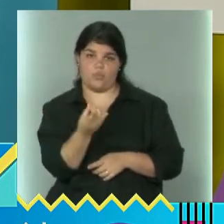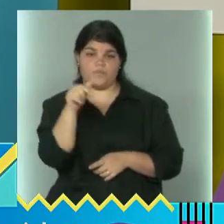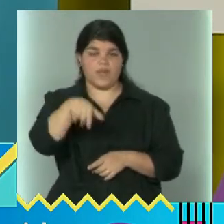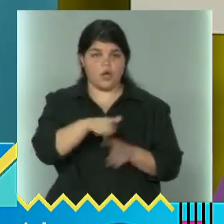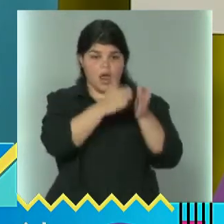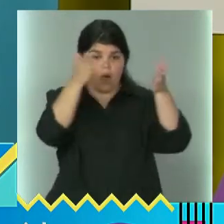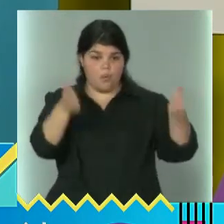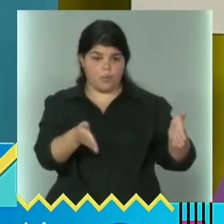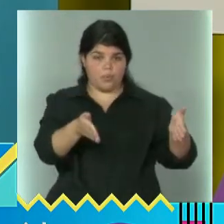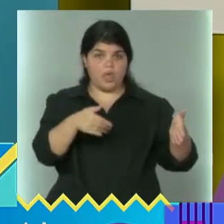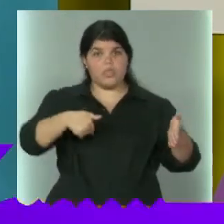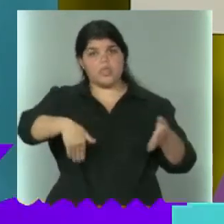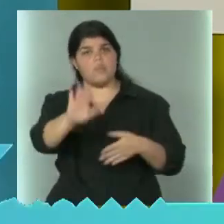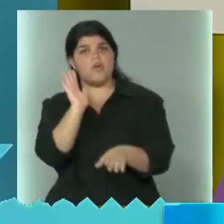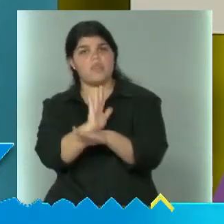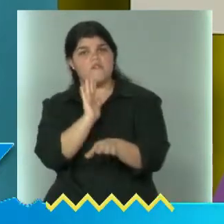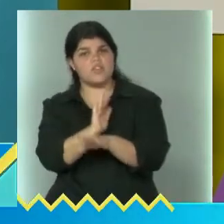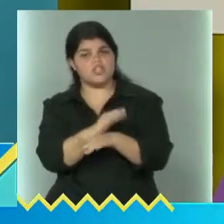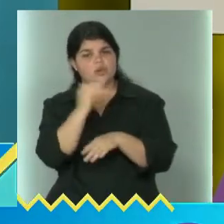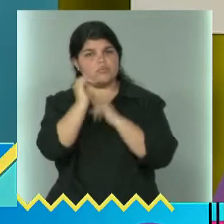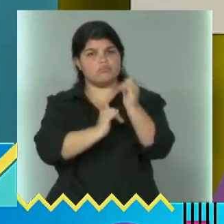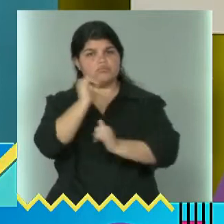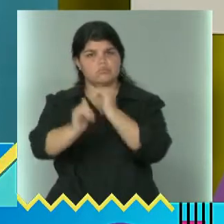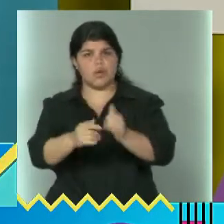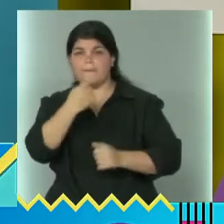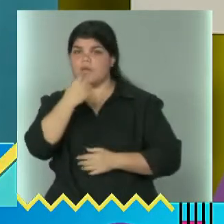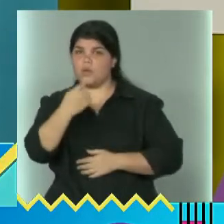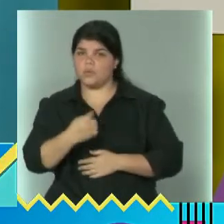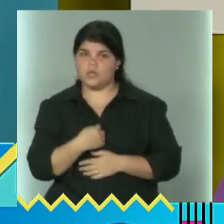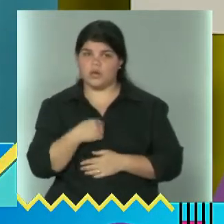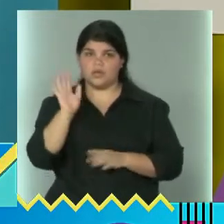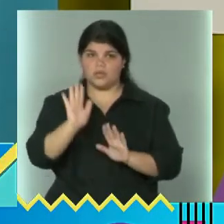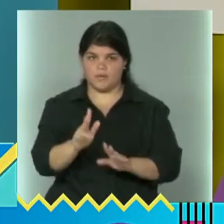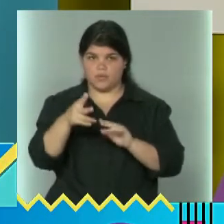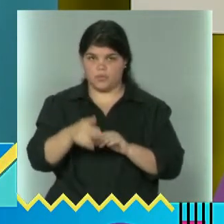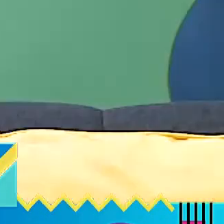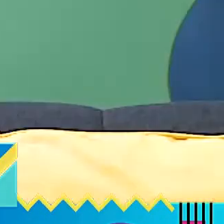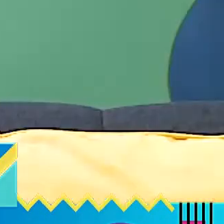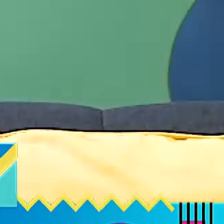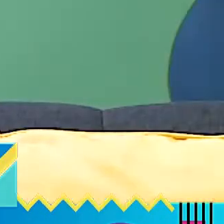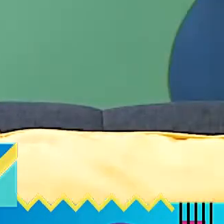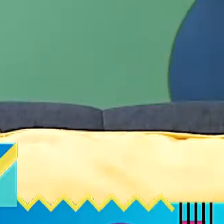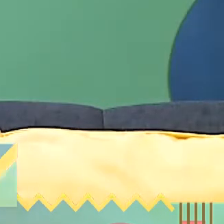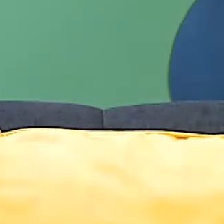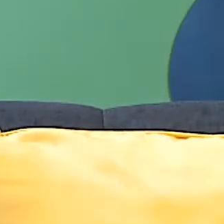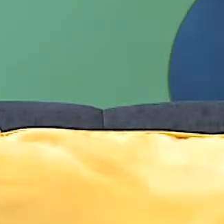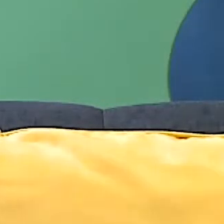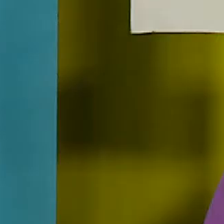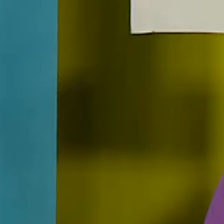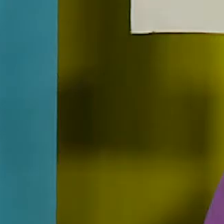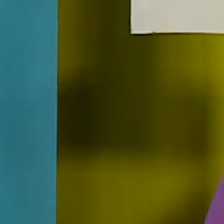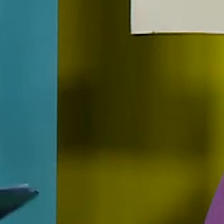bloque que se viene para seguir definiendo cosas o por lo menos intentar preguntarnos. Ya venimos con más Distintos Parecidos.